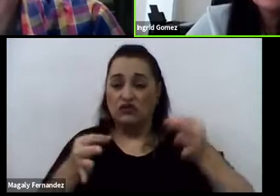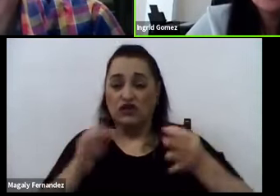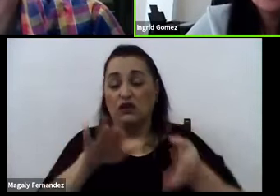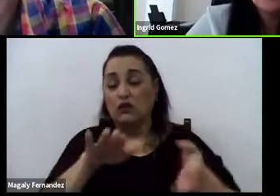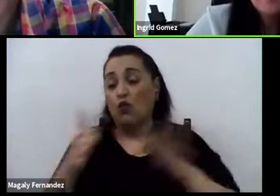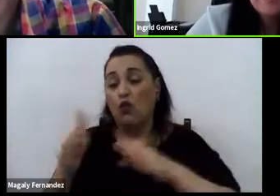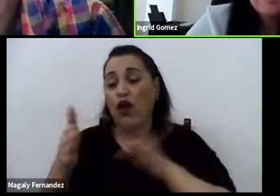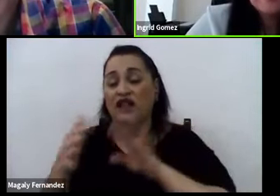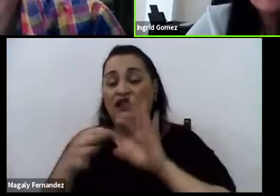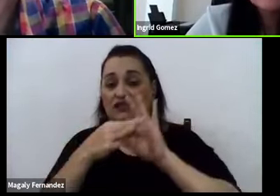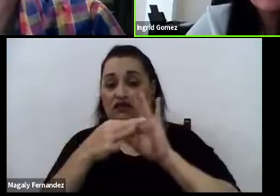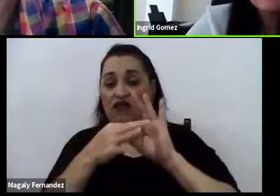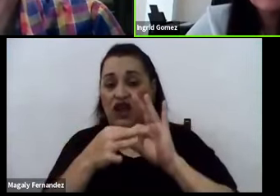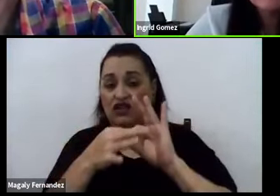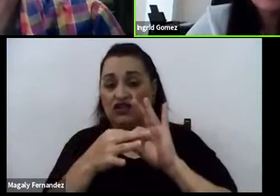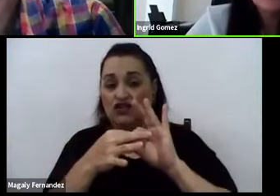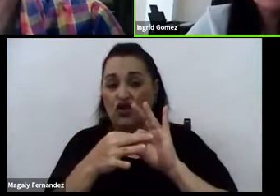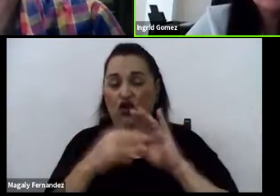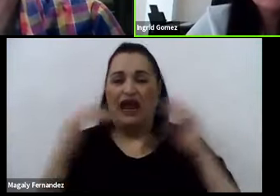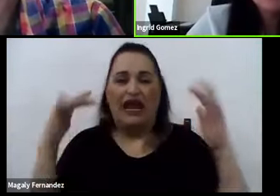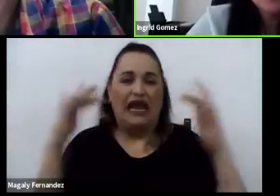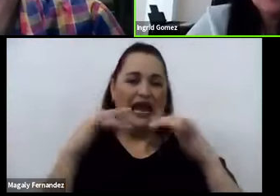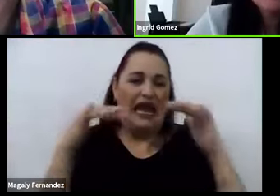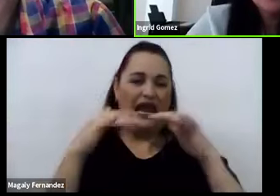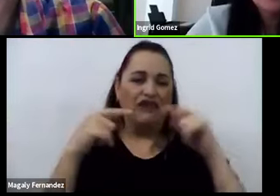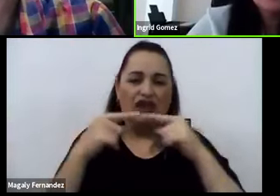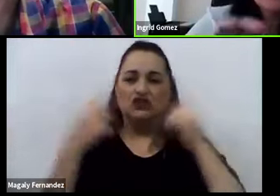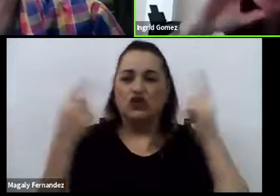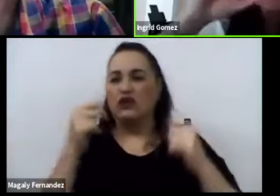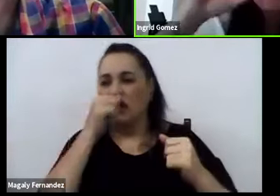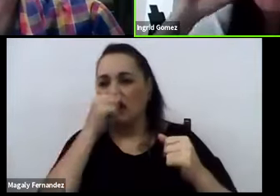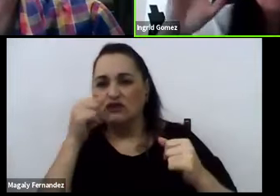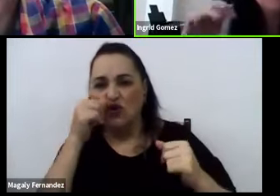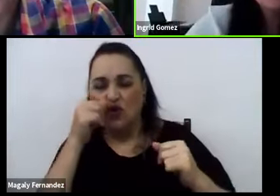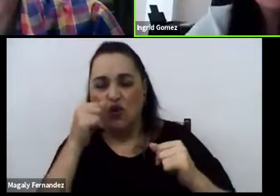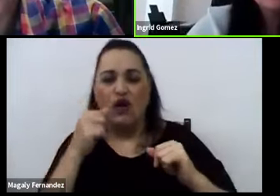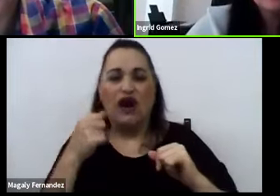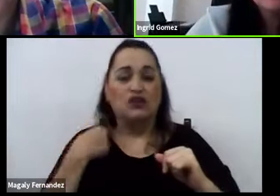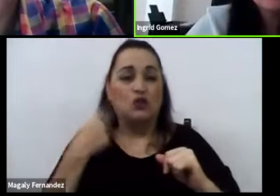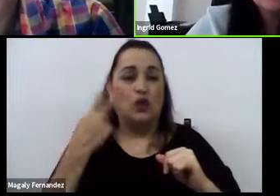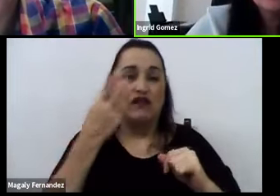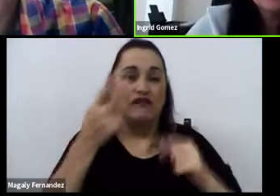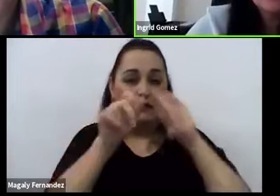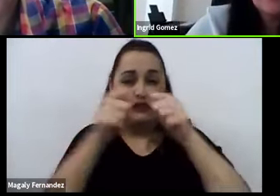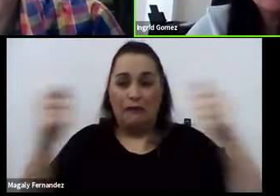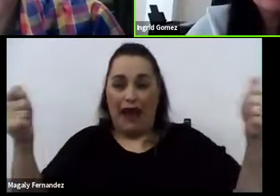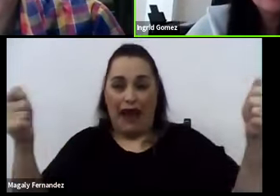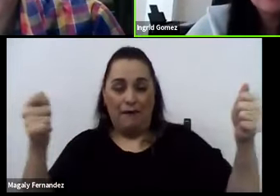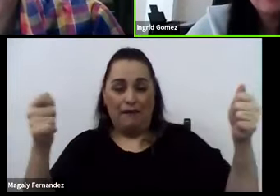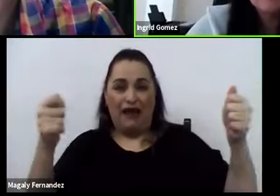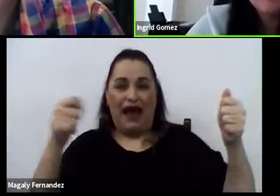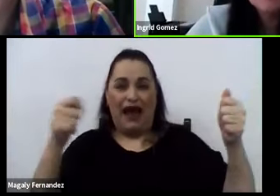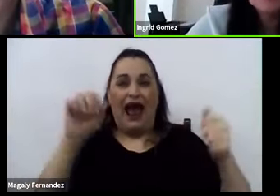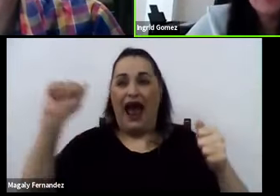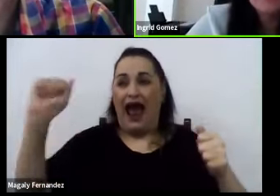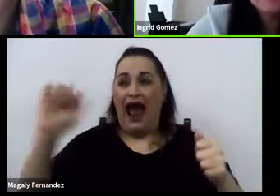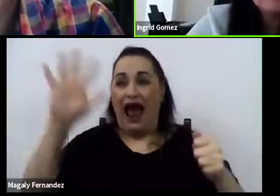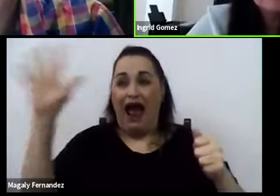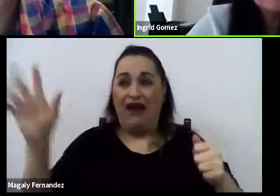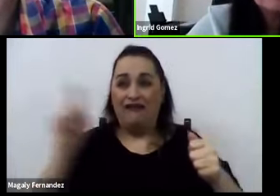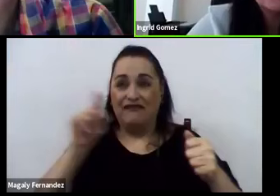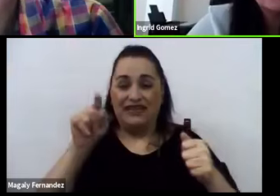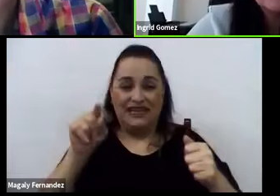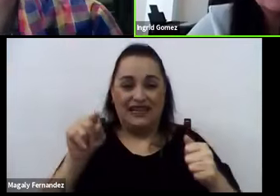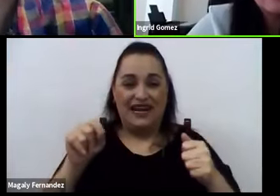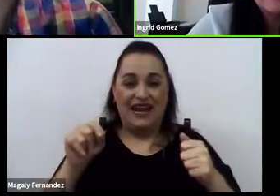en relación a las guerras contra las drogas. Cuando veíamos el mapa que nos presentaba, sobre todo de la África